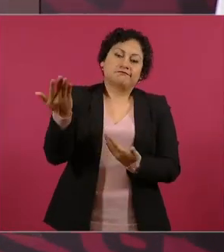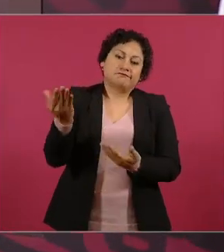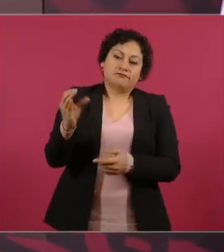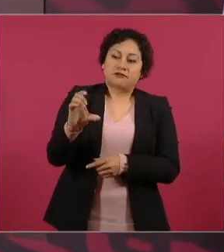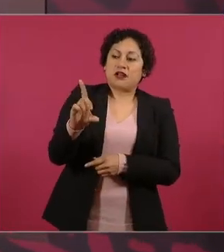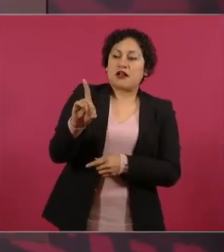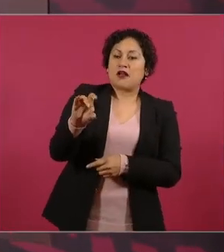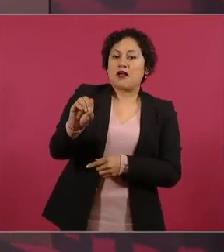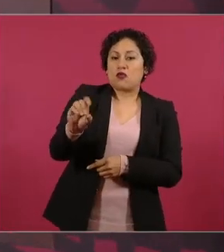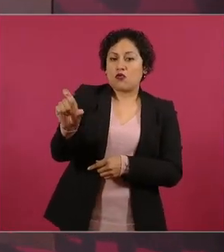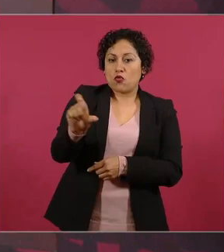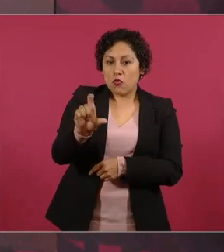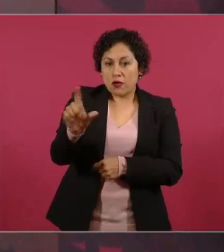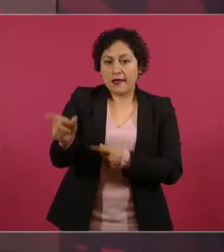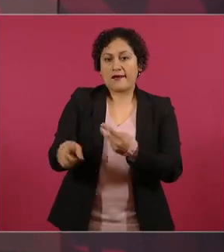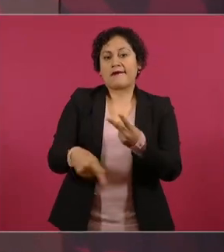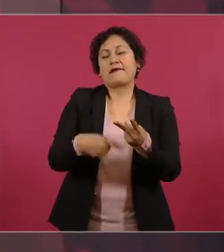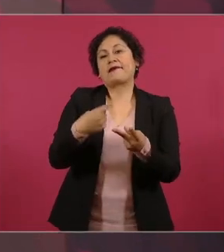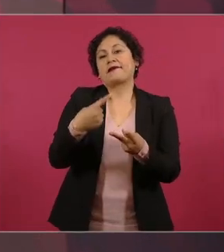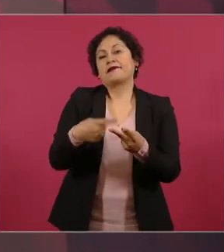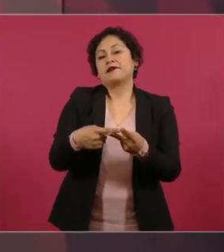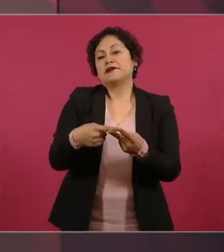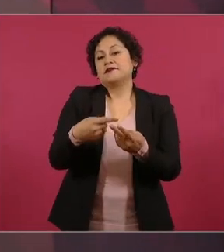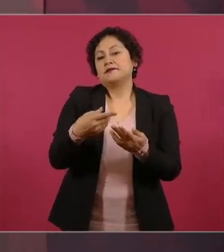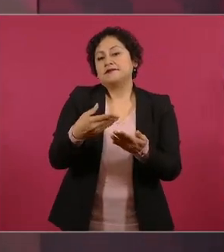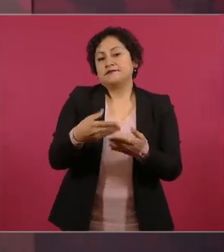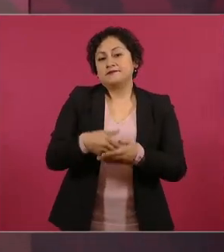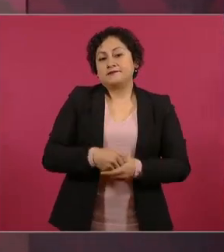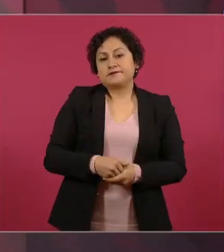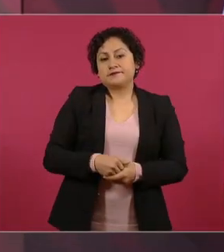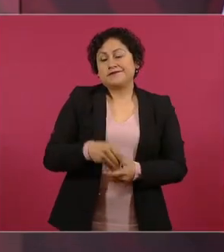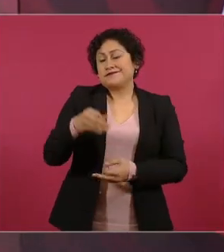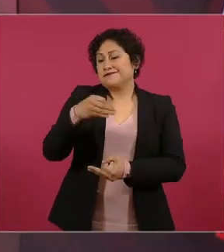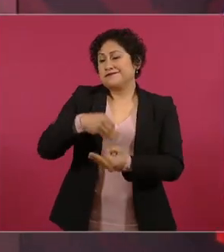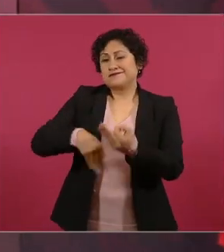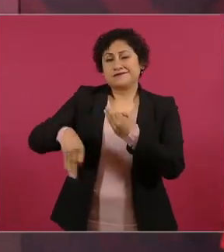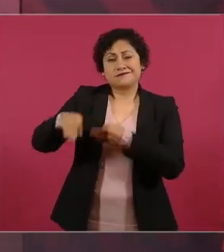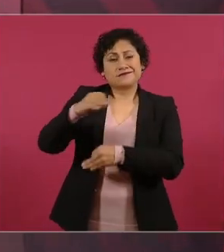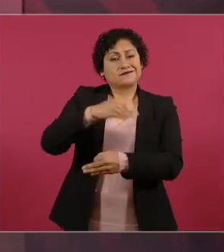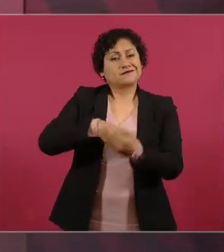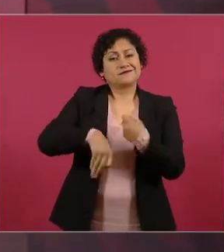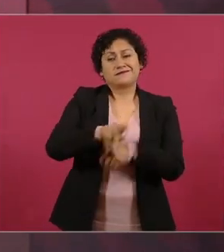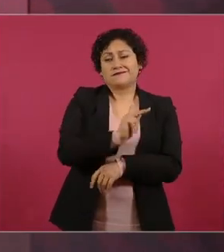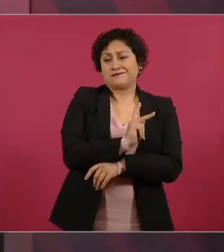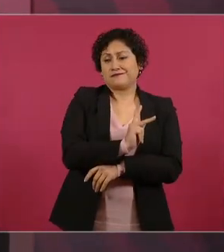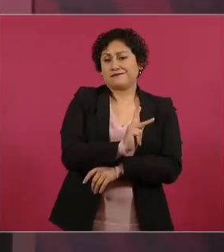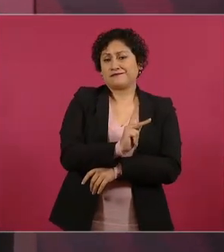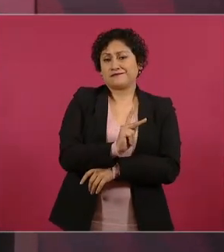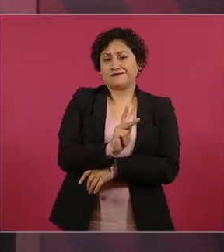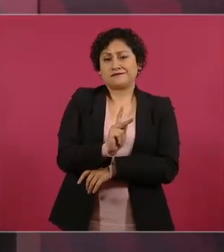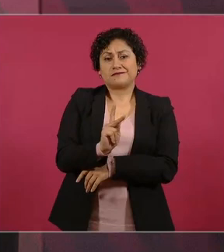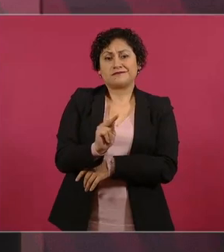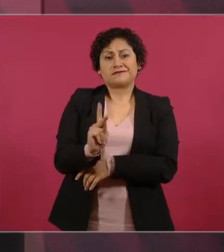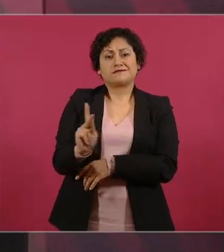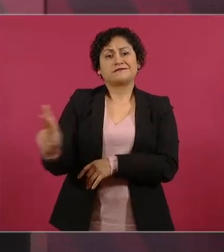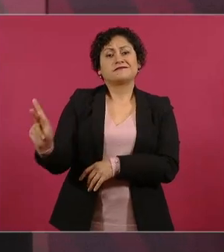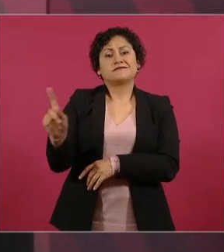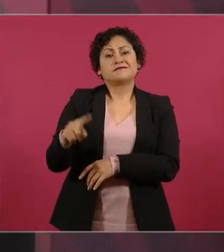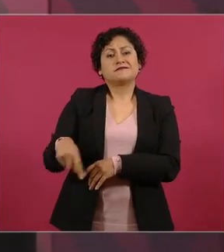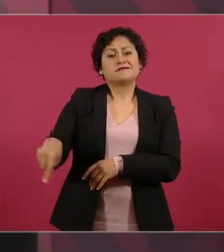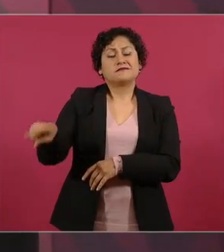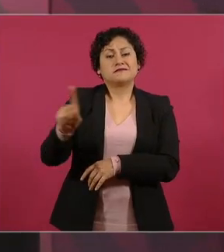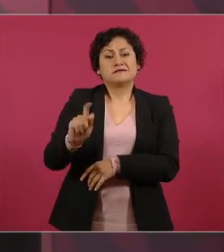González, ¿sí? Y toda la la red